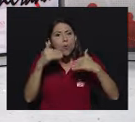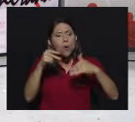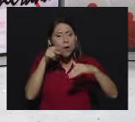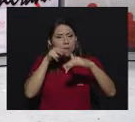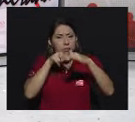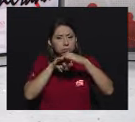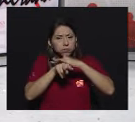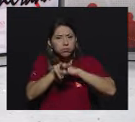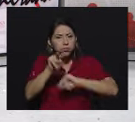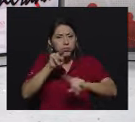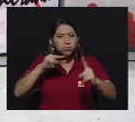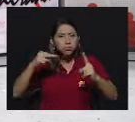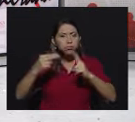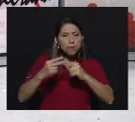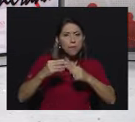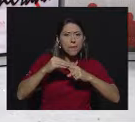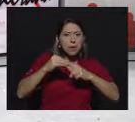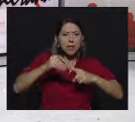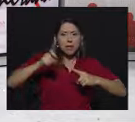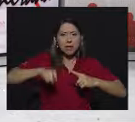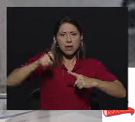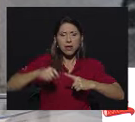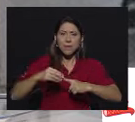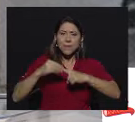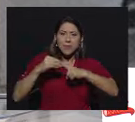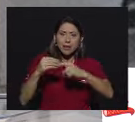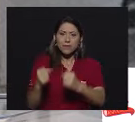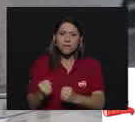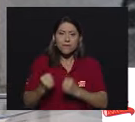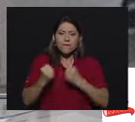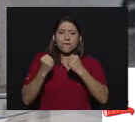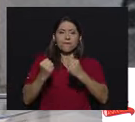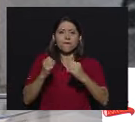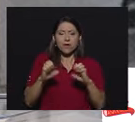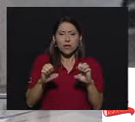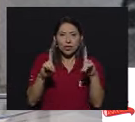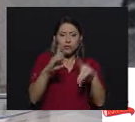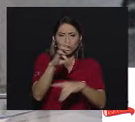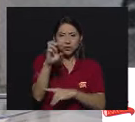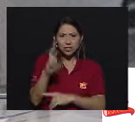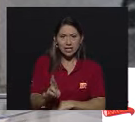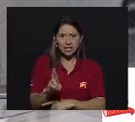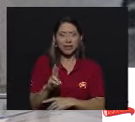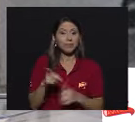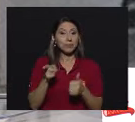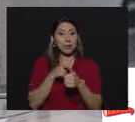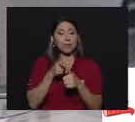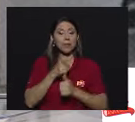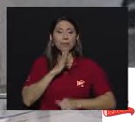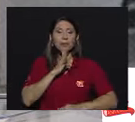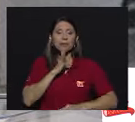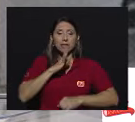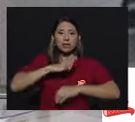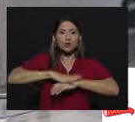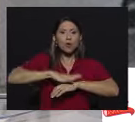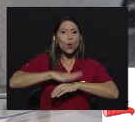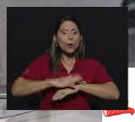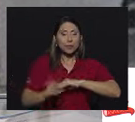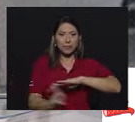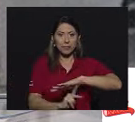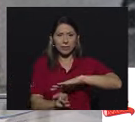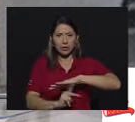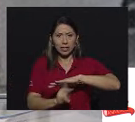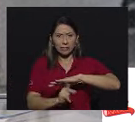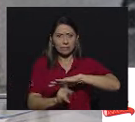las principales necesidades o fortalezas de la educación en Costa Rica. Empecemos por hablar